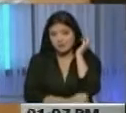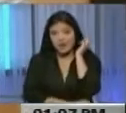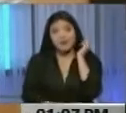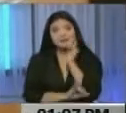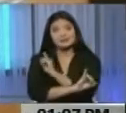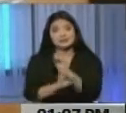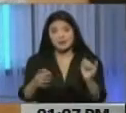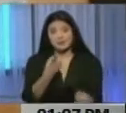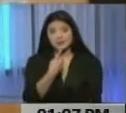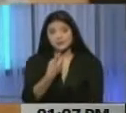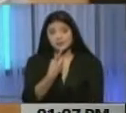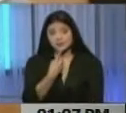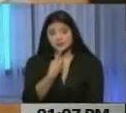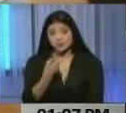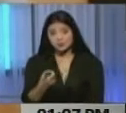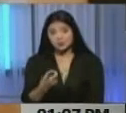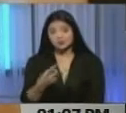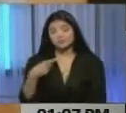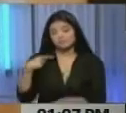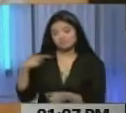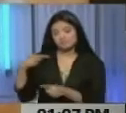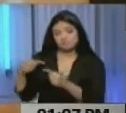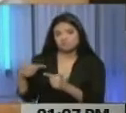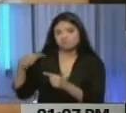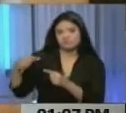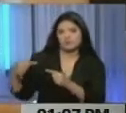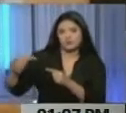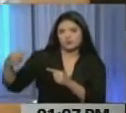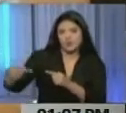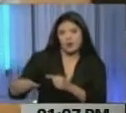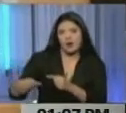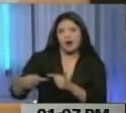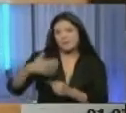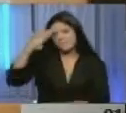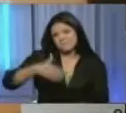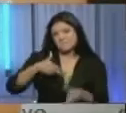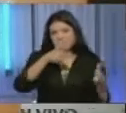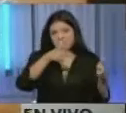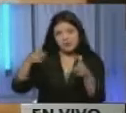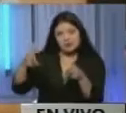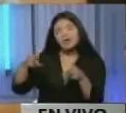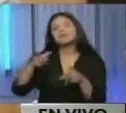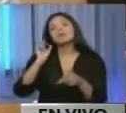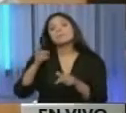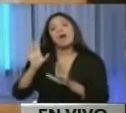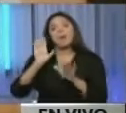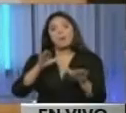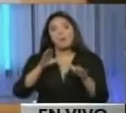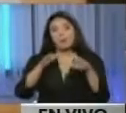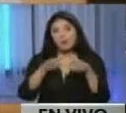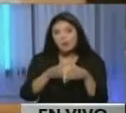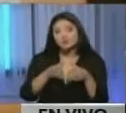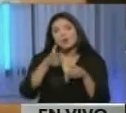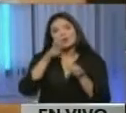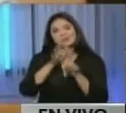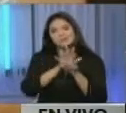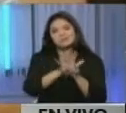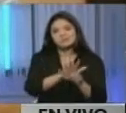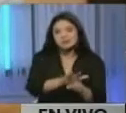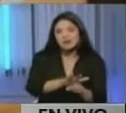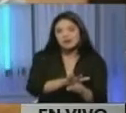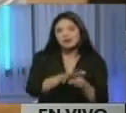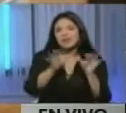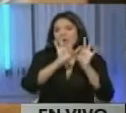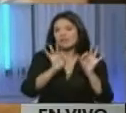sido denominadas como sucesoras del paramilitarismo y sus redes de apoyo, y la persecución de las conductas